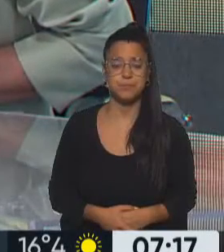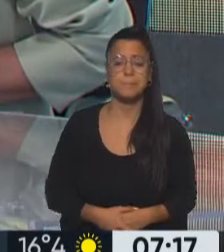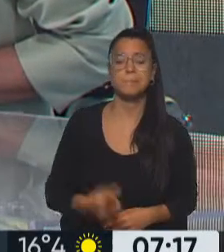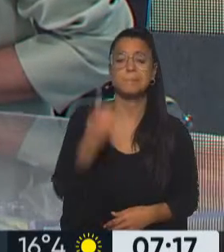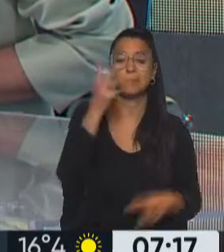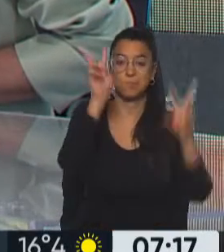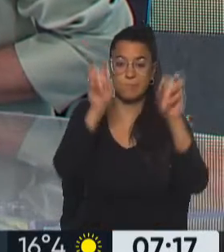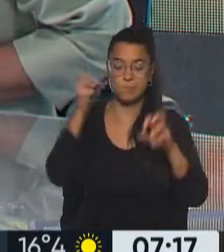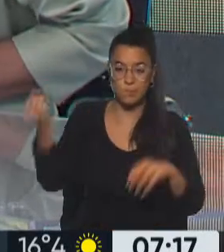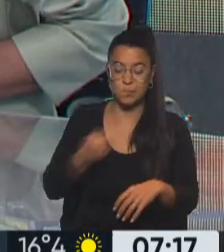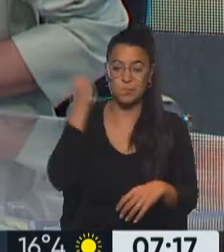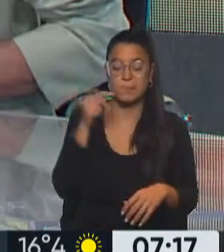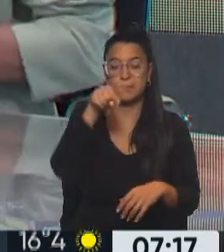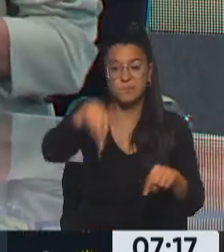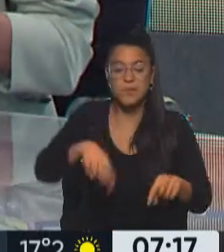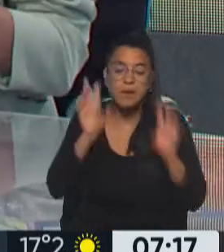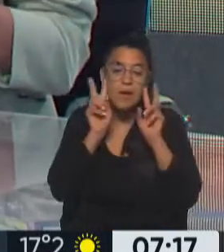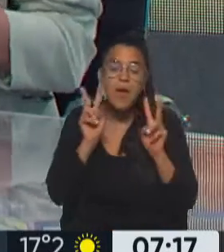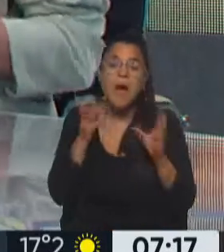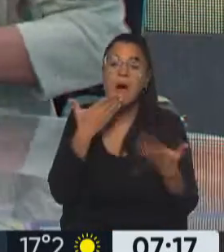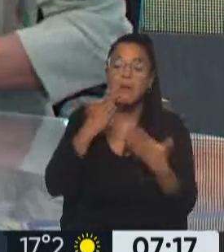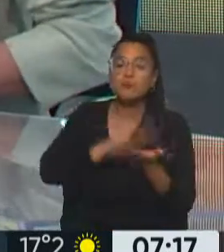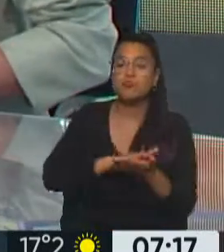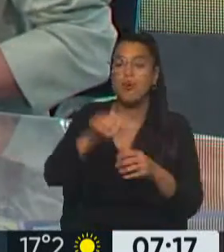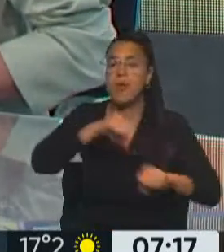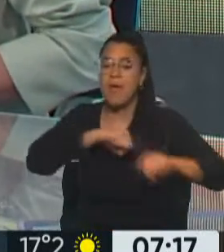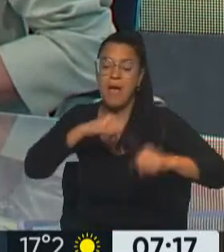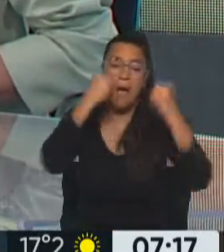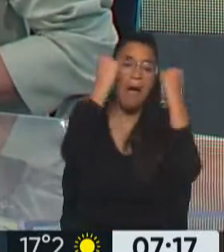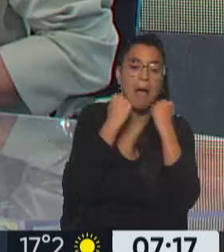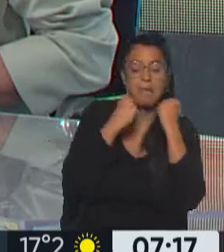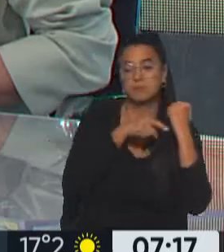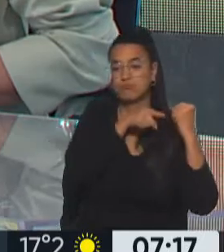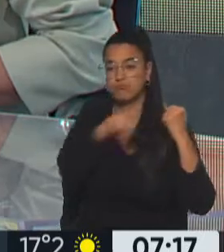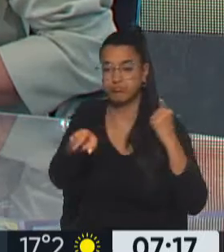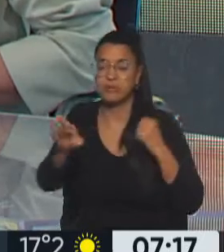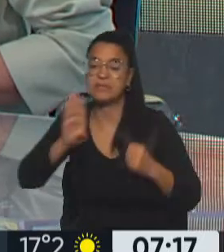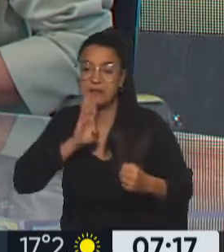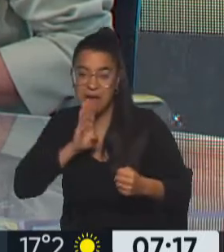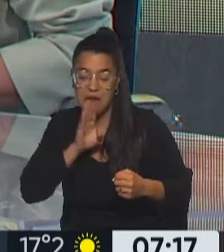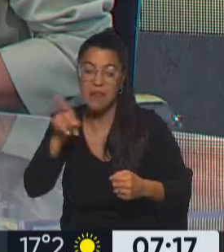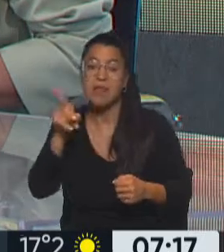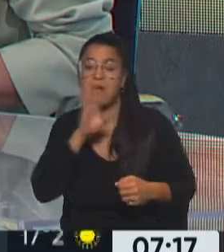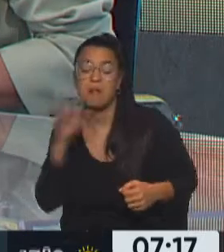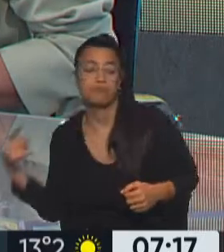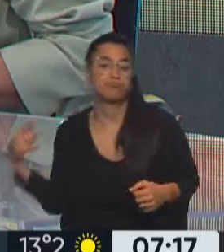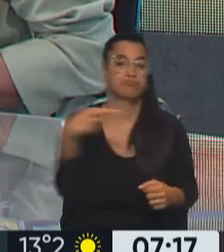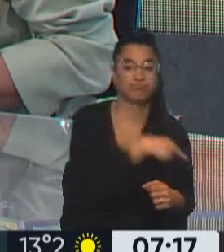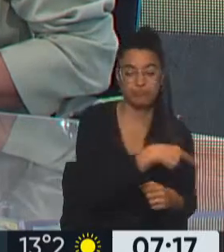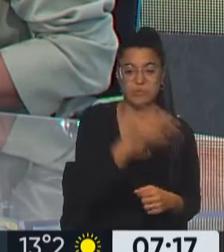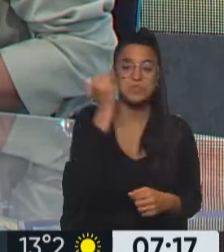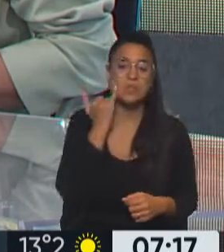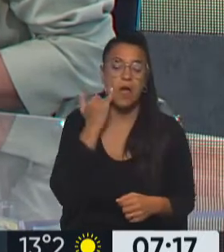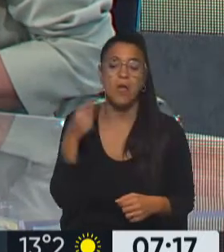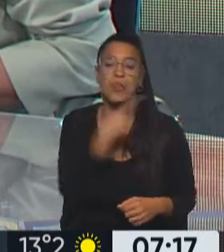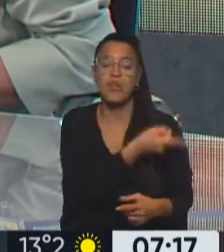Uno de los temas importantísimos a los que estamos haciendo referencia tiene que ver con el ataque de Hamás a Israel y la respuesta de Israel en lo que ya ha sido